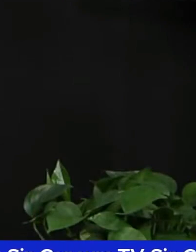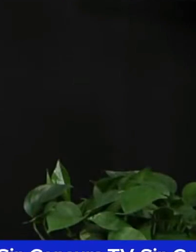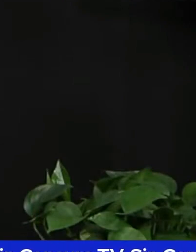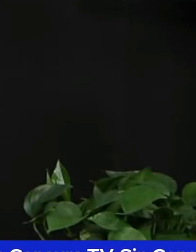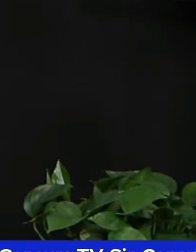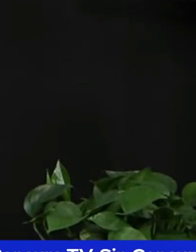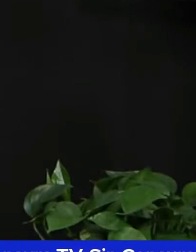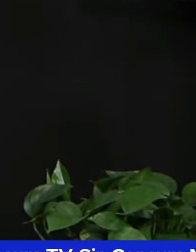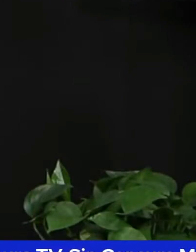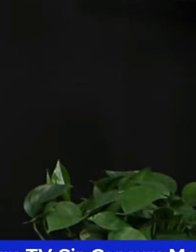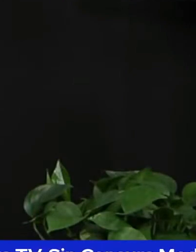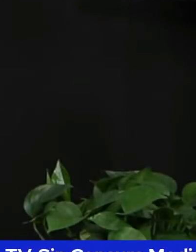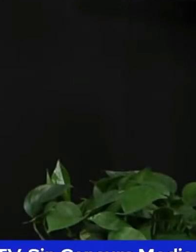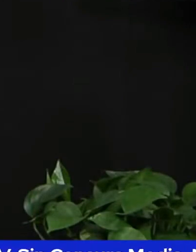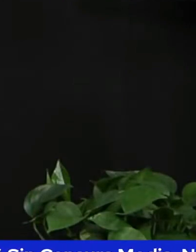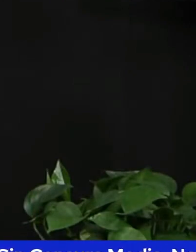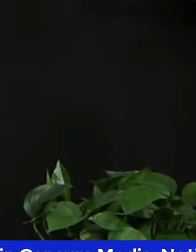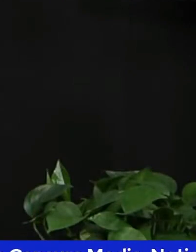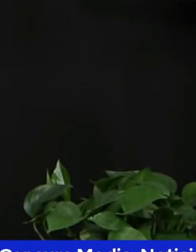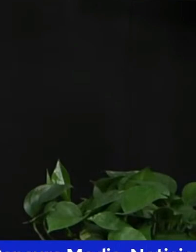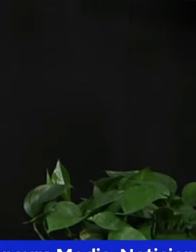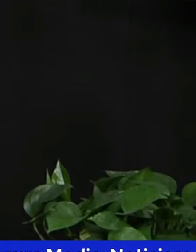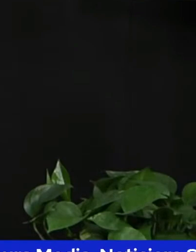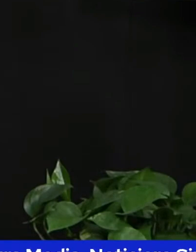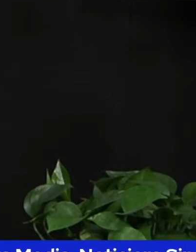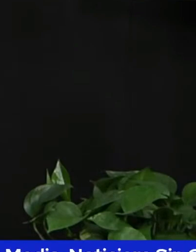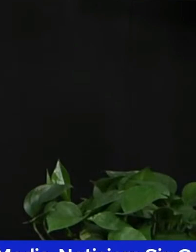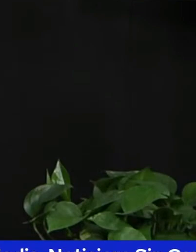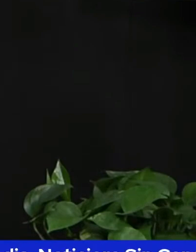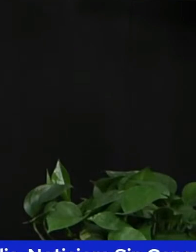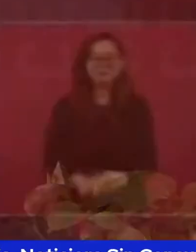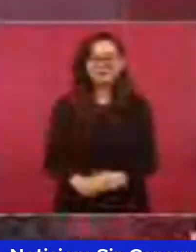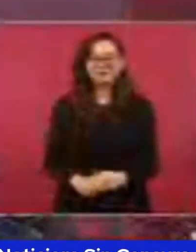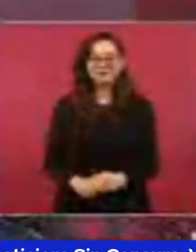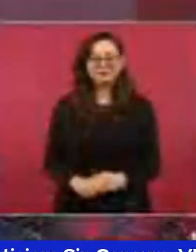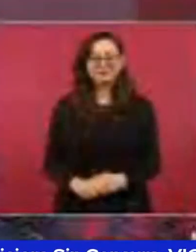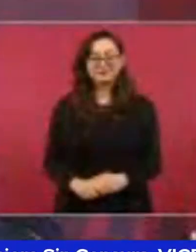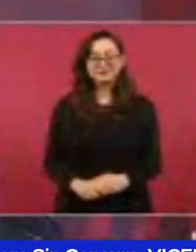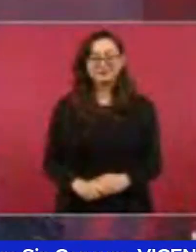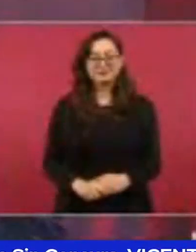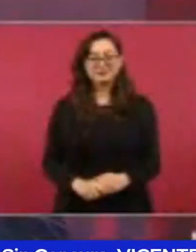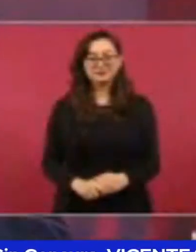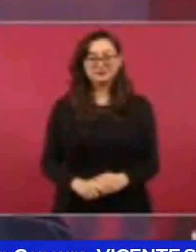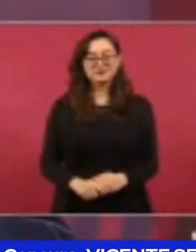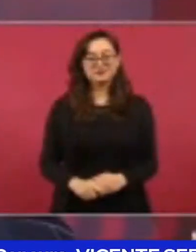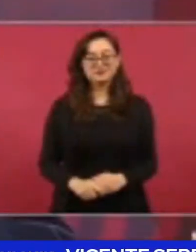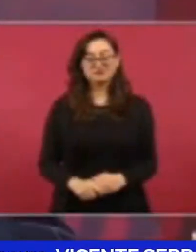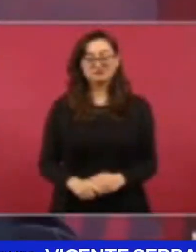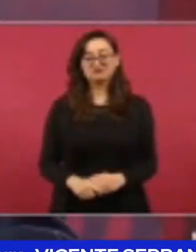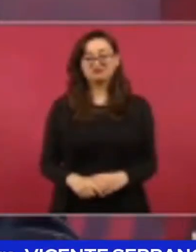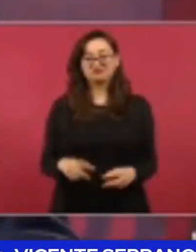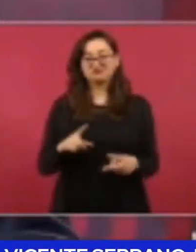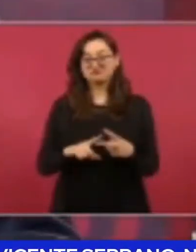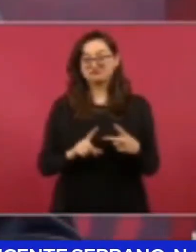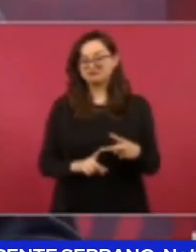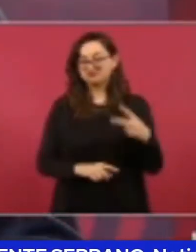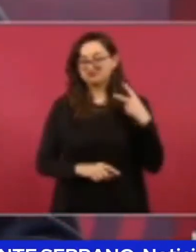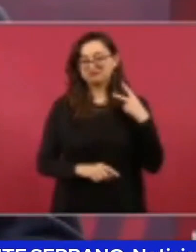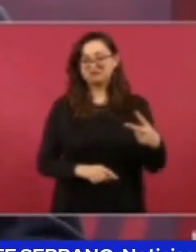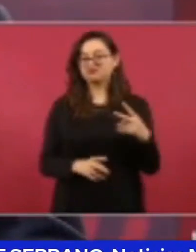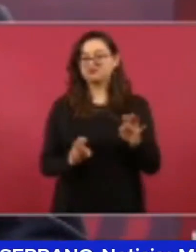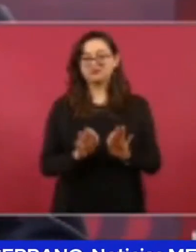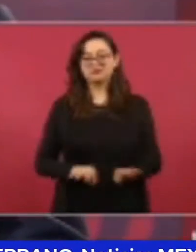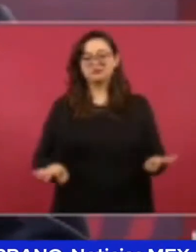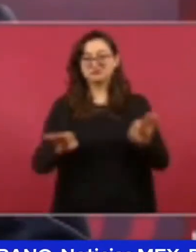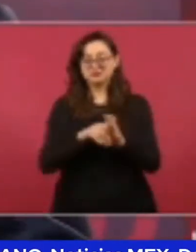al presidente Andrés Manuel López Obrador respetar la autonomía de su país, así como su gobierno ha respetado la de México.